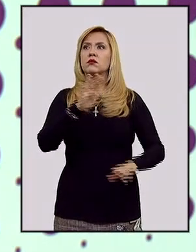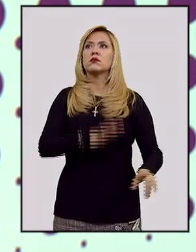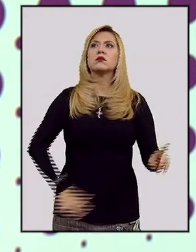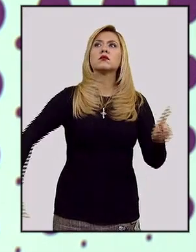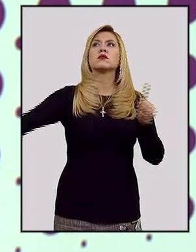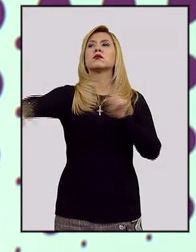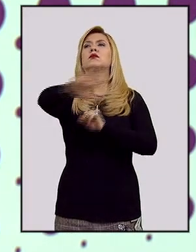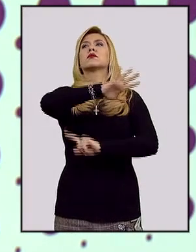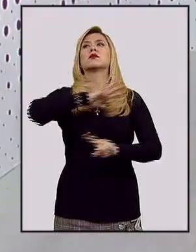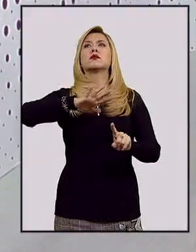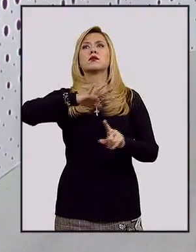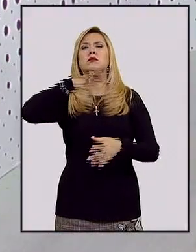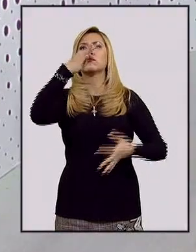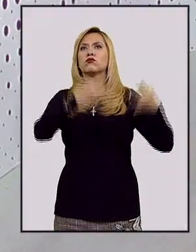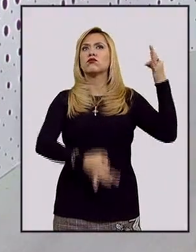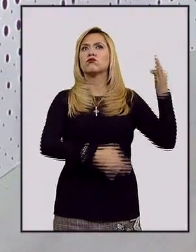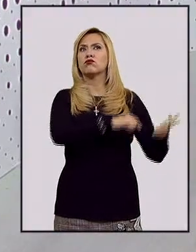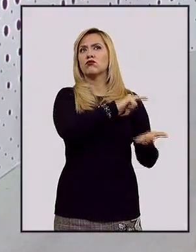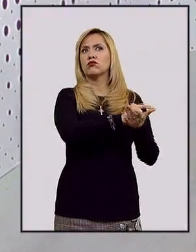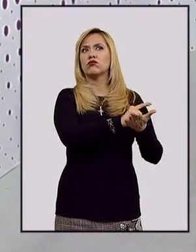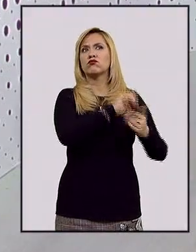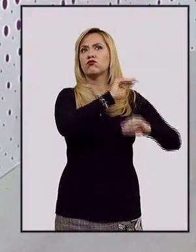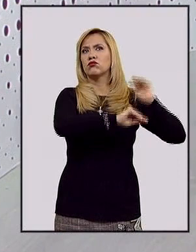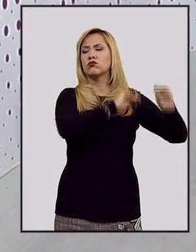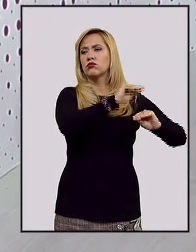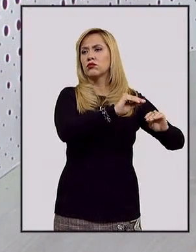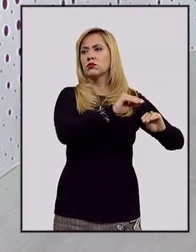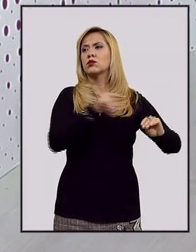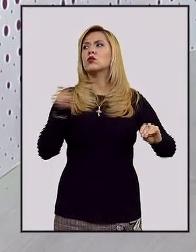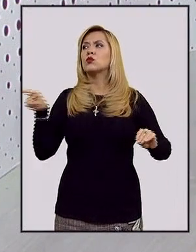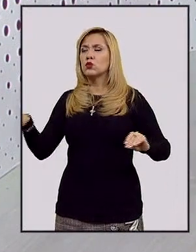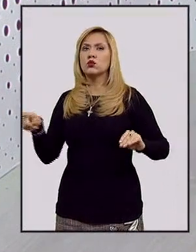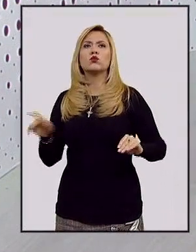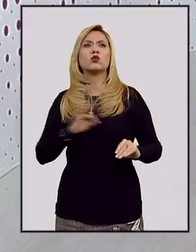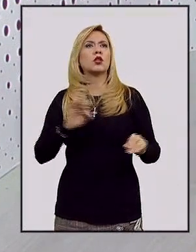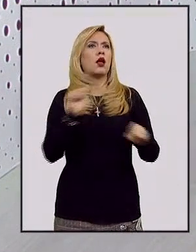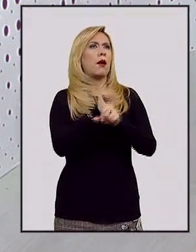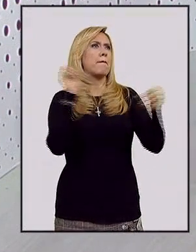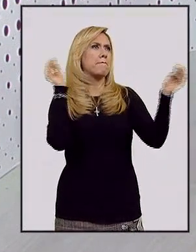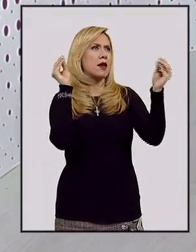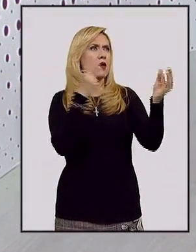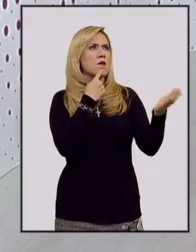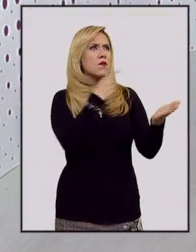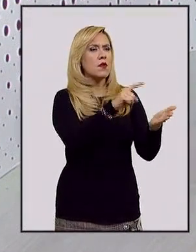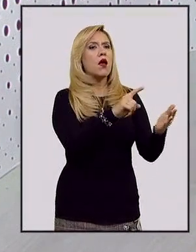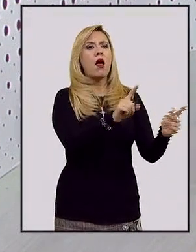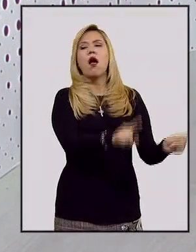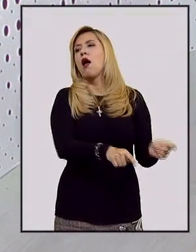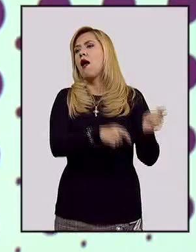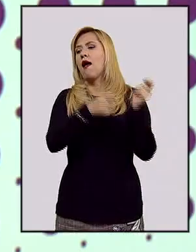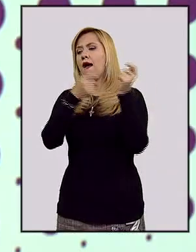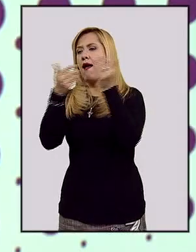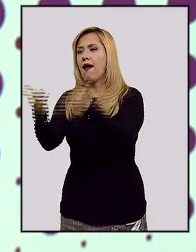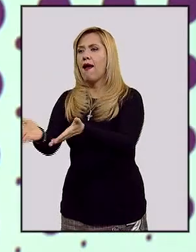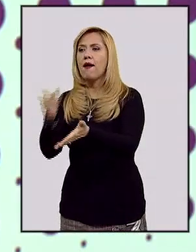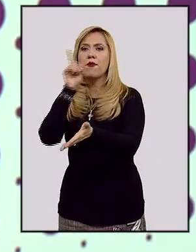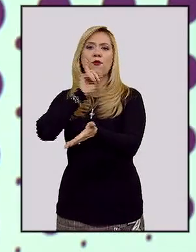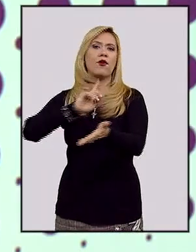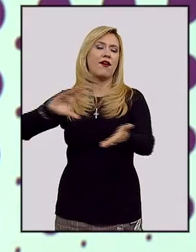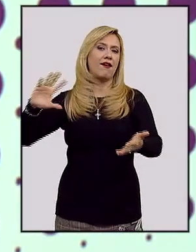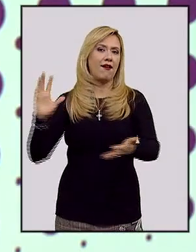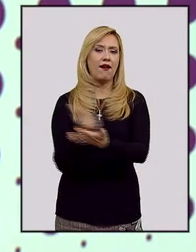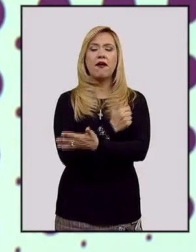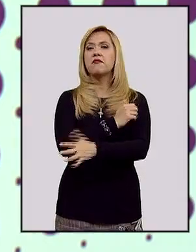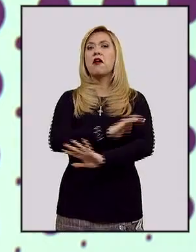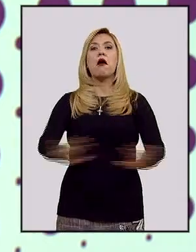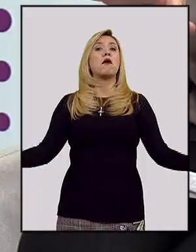sistema jurídico mexicano está construido de tal manera en donde ustedes piden el amparo y entonces le dan el amparo a la mujer y ahí se